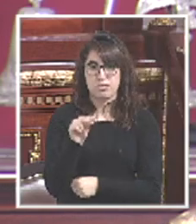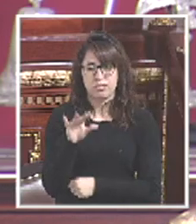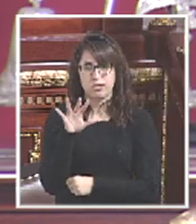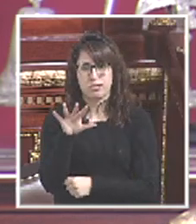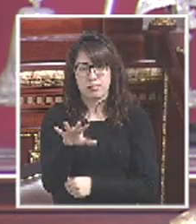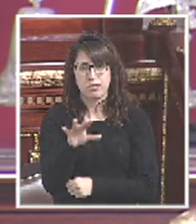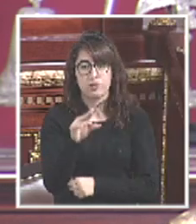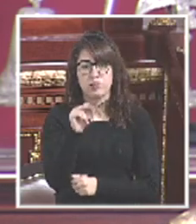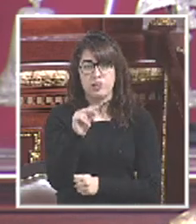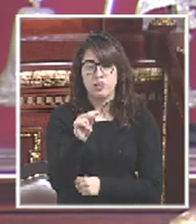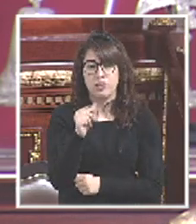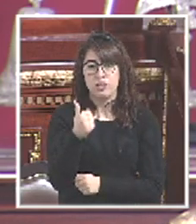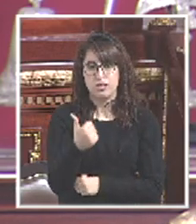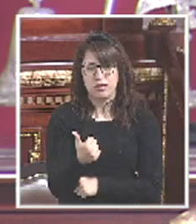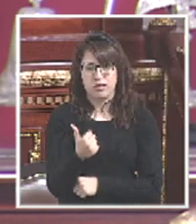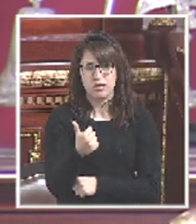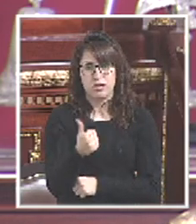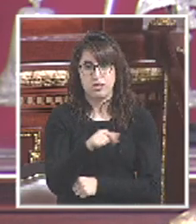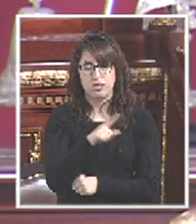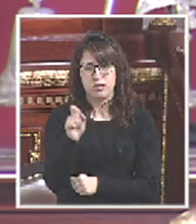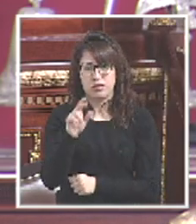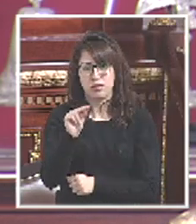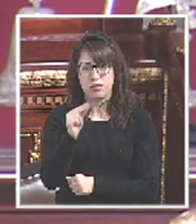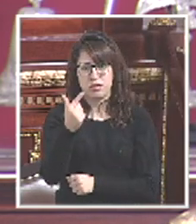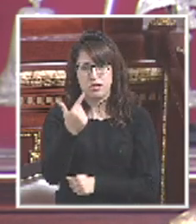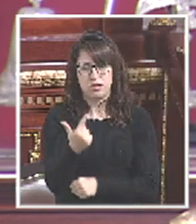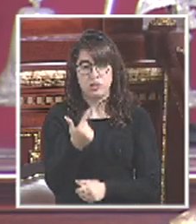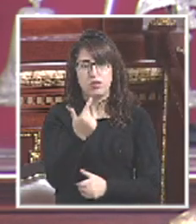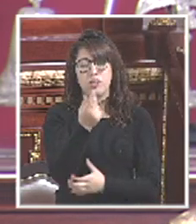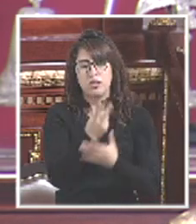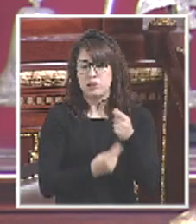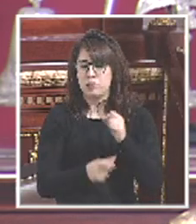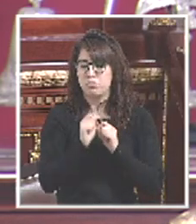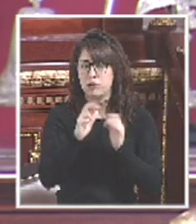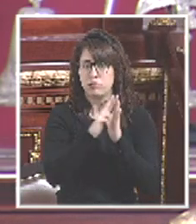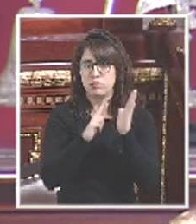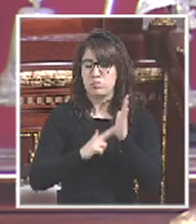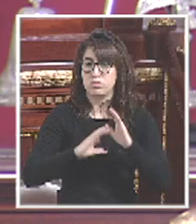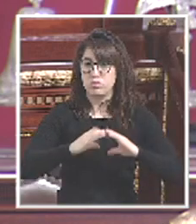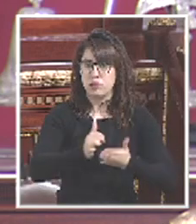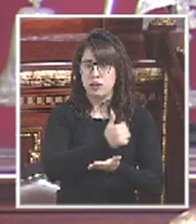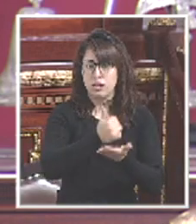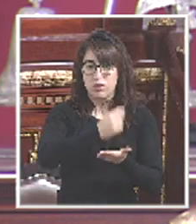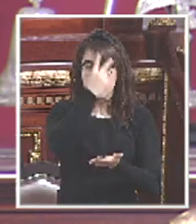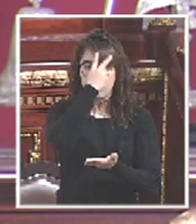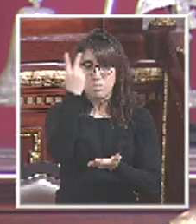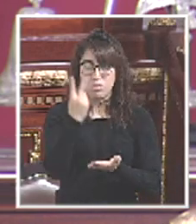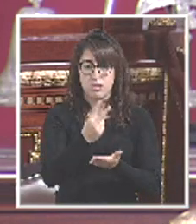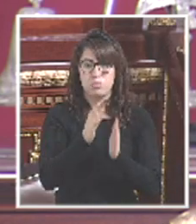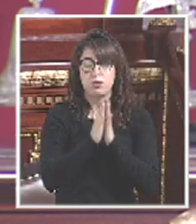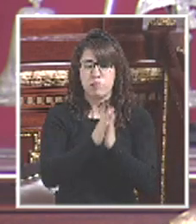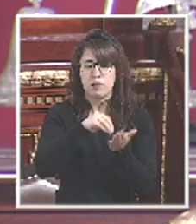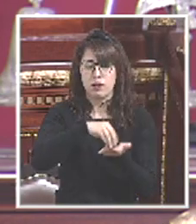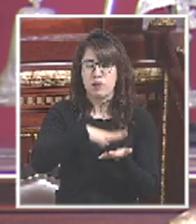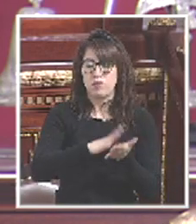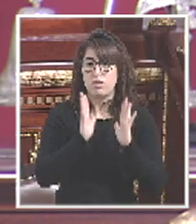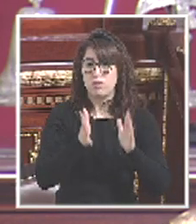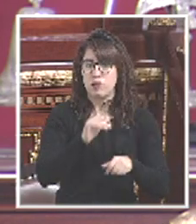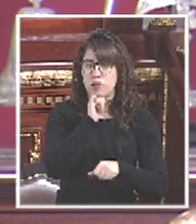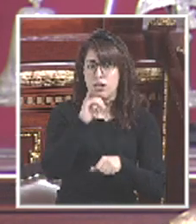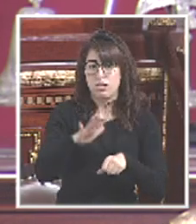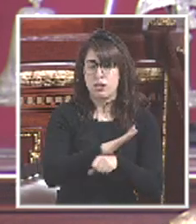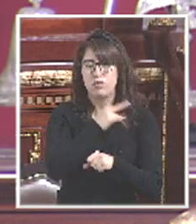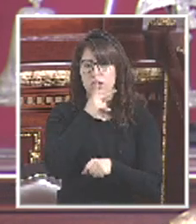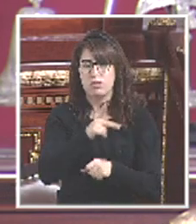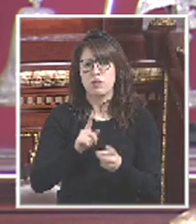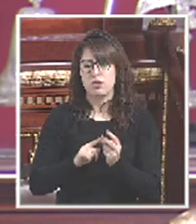84, 85, 86 y 187 del Reglamento, ambos del Congreso de la Ciudad de México, se instruye su inserción íntegra en el Diario